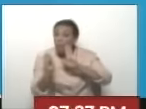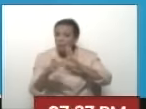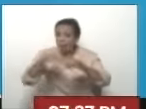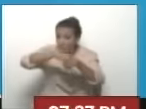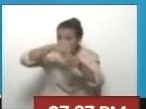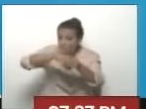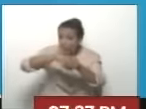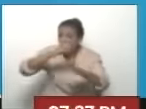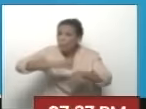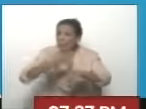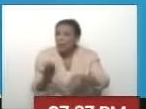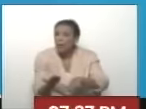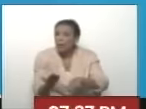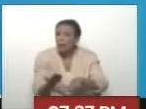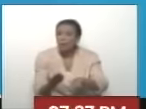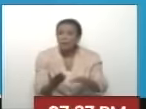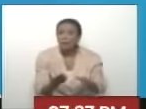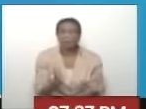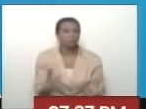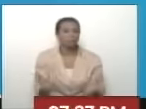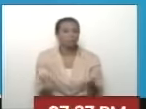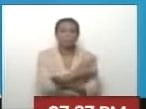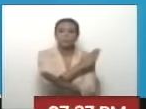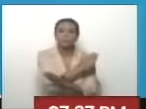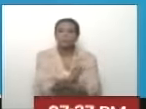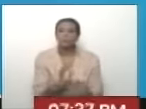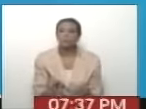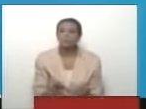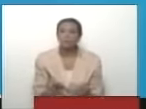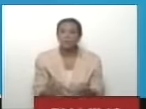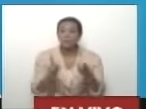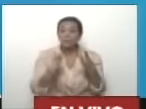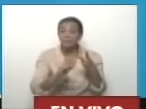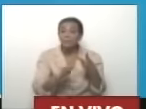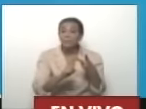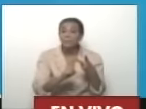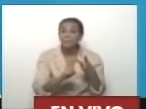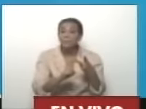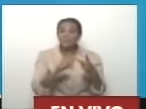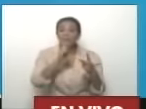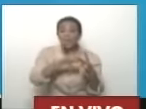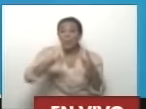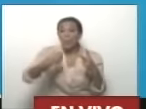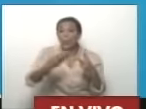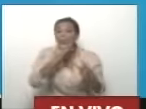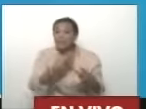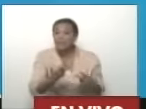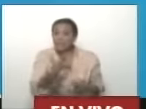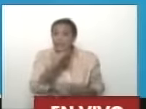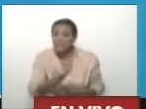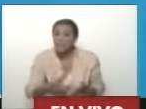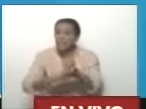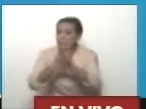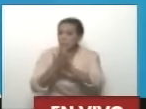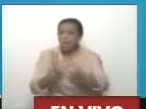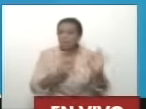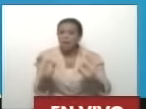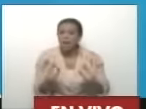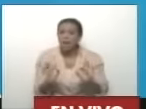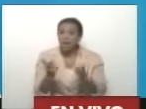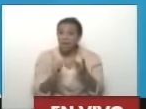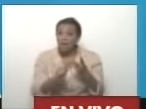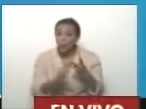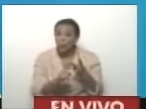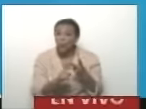votar. Esa cantaleta la derrotamos. La segunda cantaleta, después del 3 de diciembre, la segunda